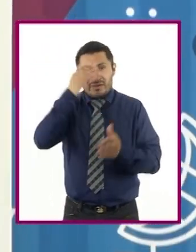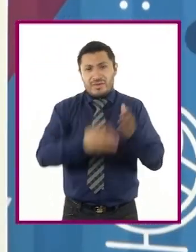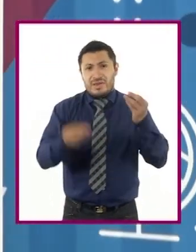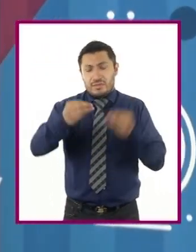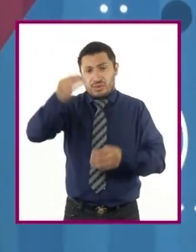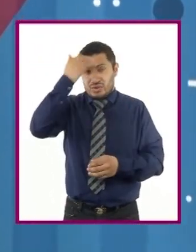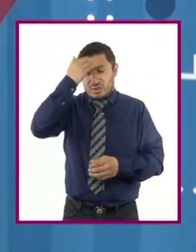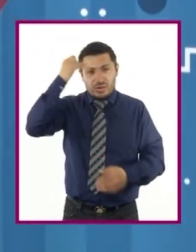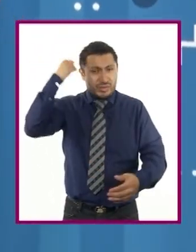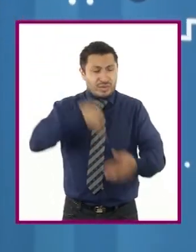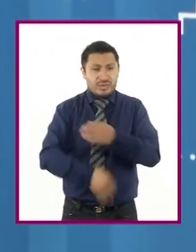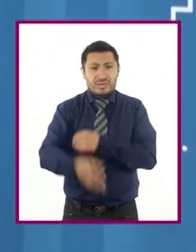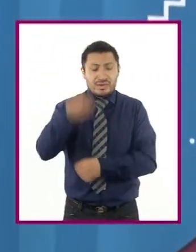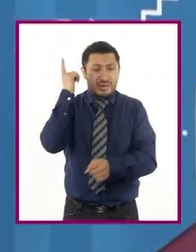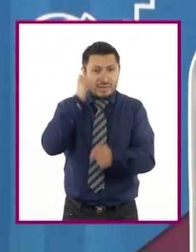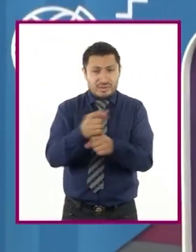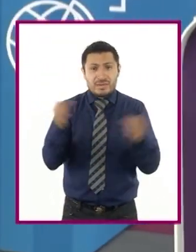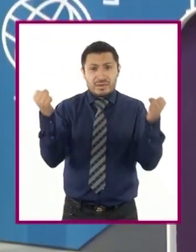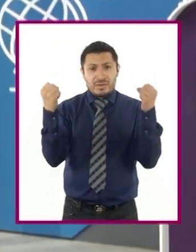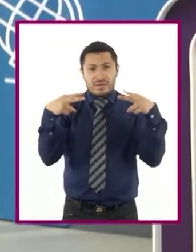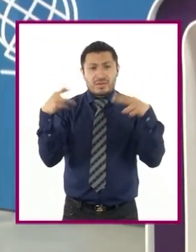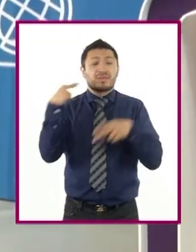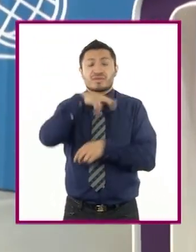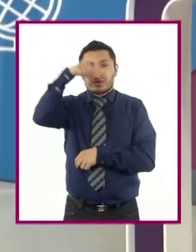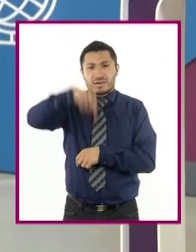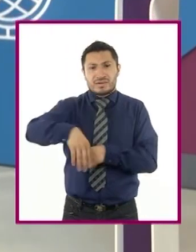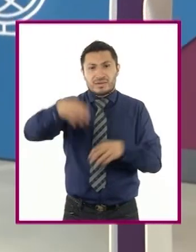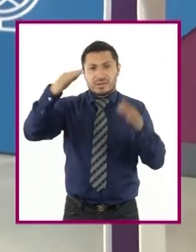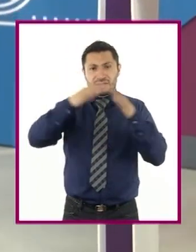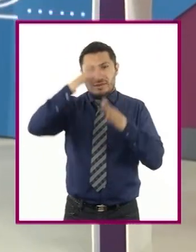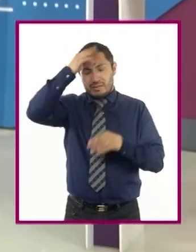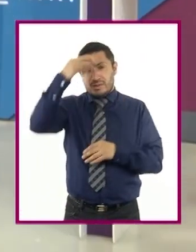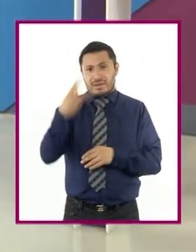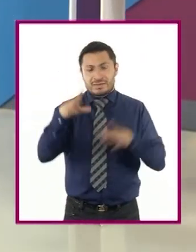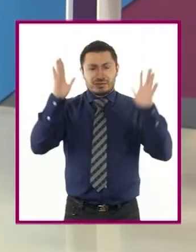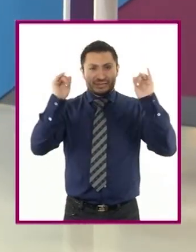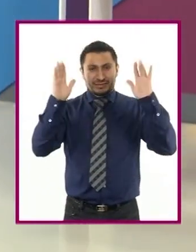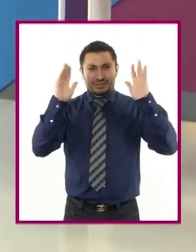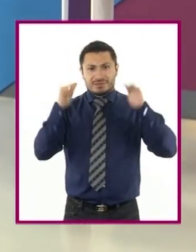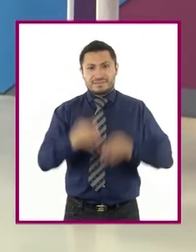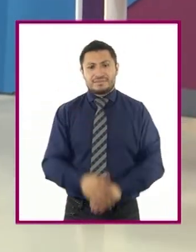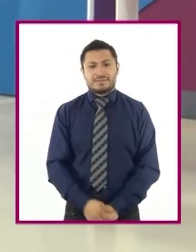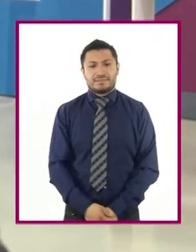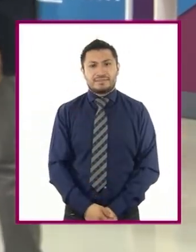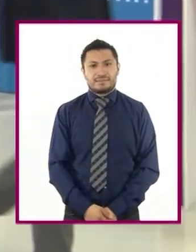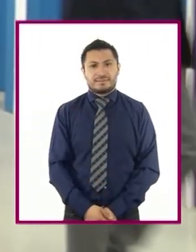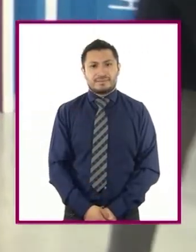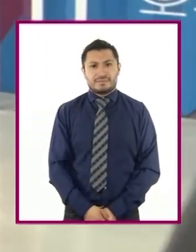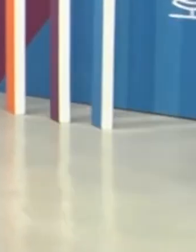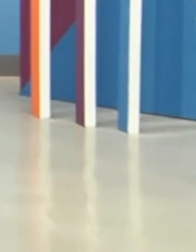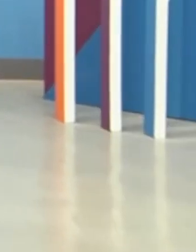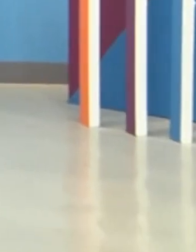descubrir. Así que nos vemos pronto aquí en Aprende en Casa. ¡Hasta la próxima!